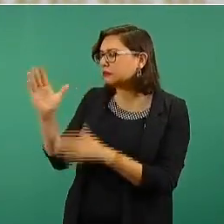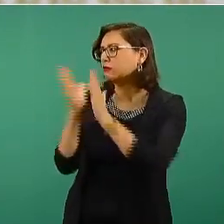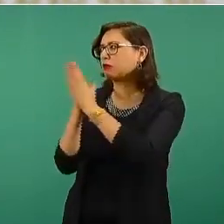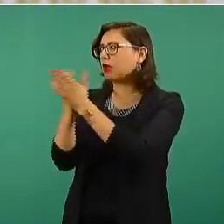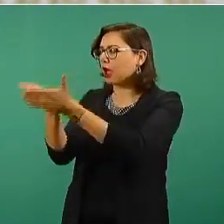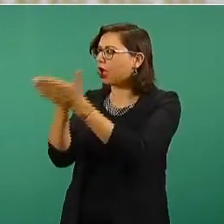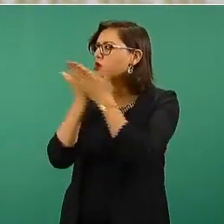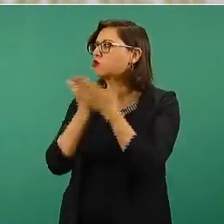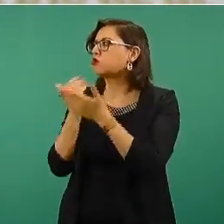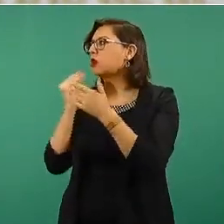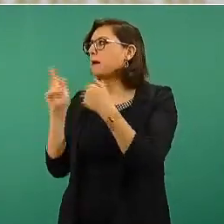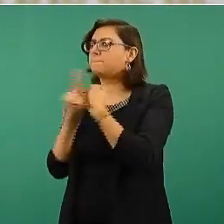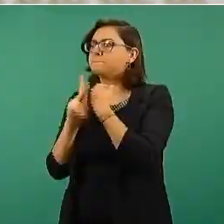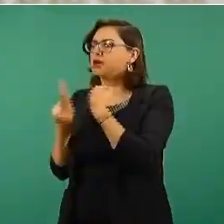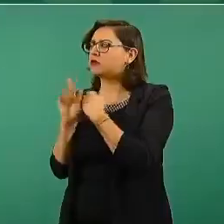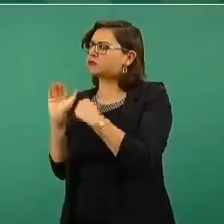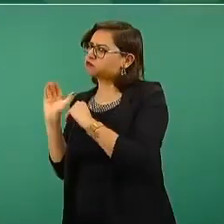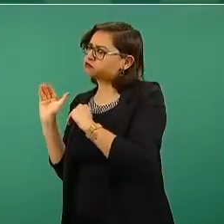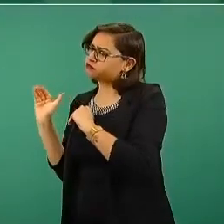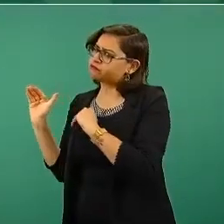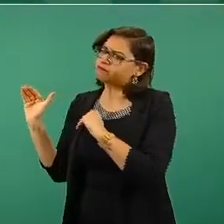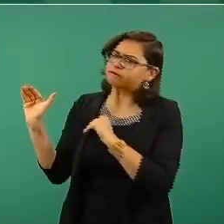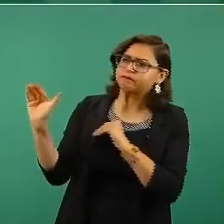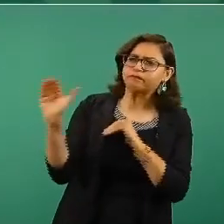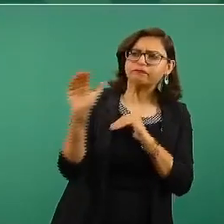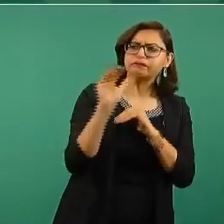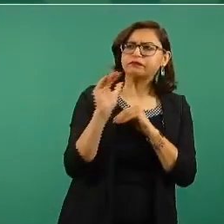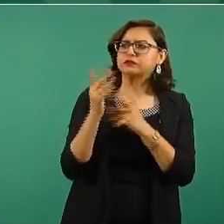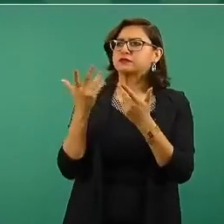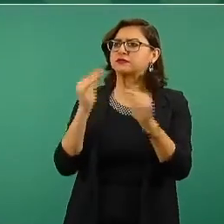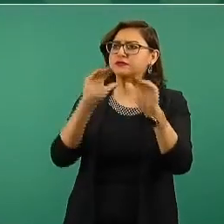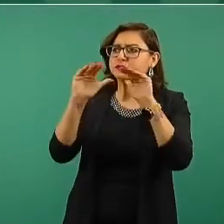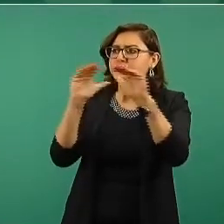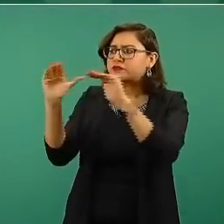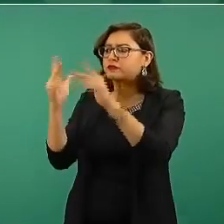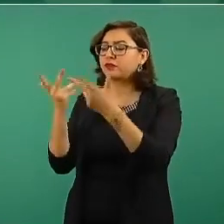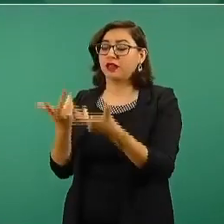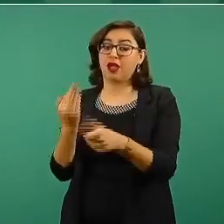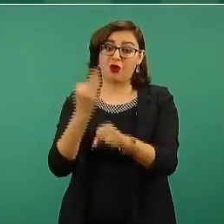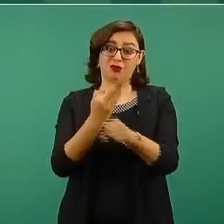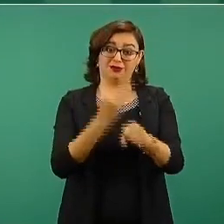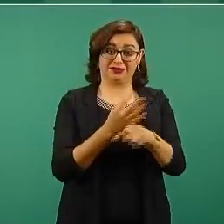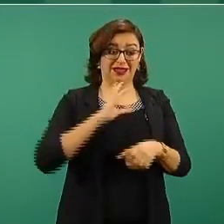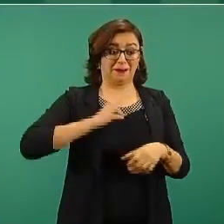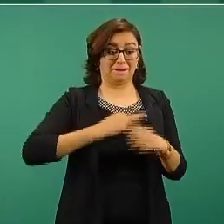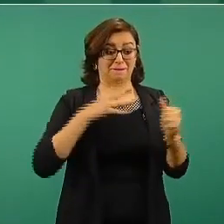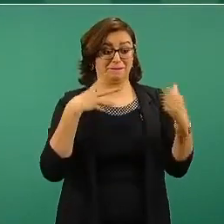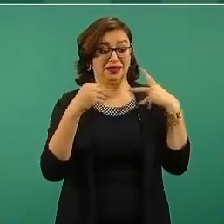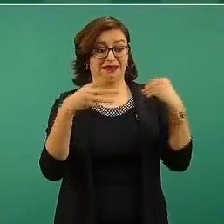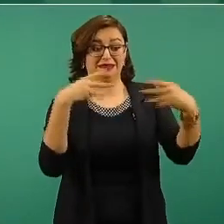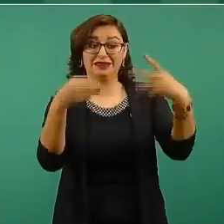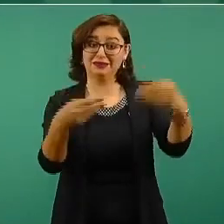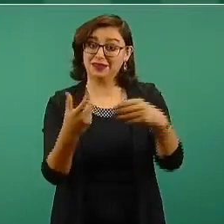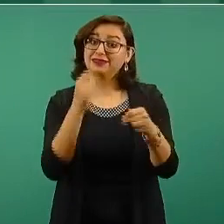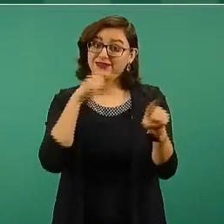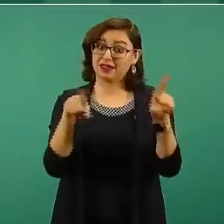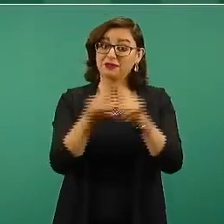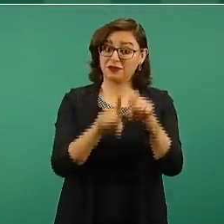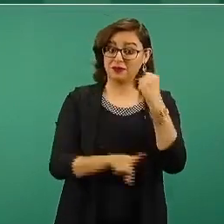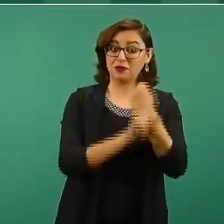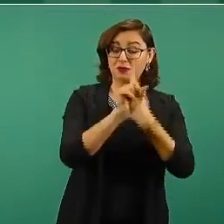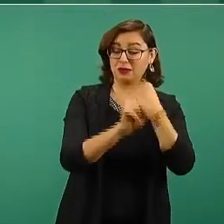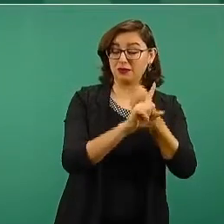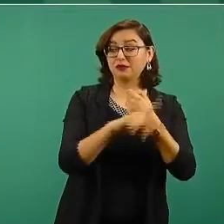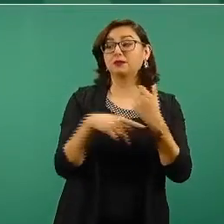en forma muy difícil, porque todavía en la pandemia esto no se resuelve, lo logramos encontrar en